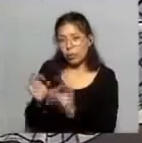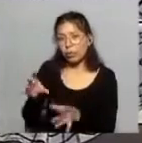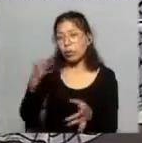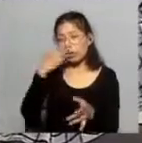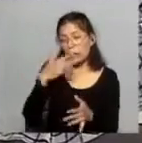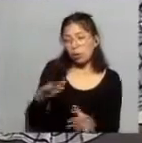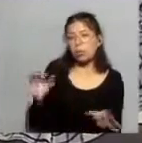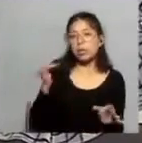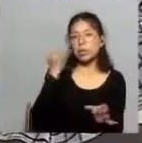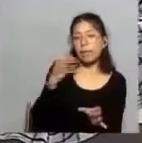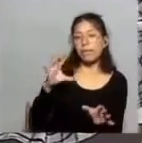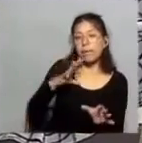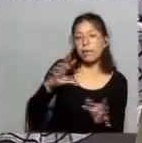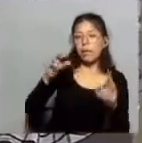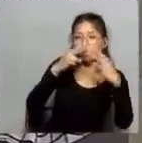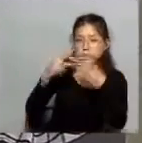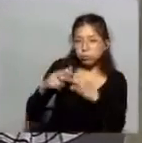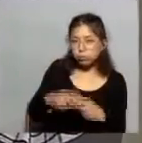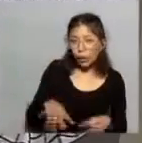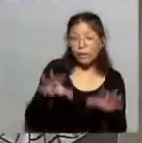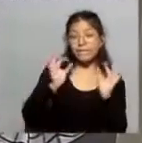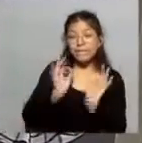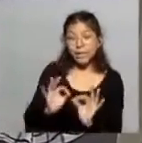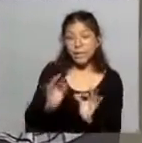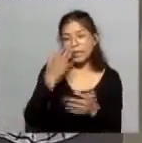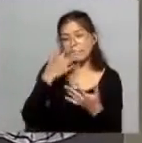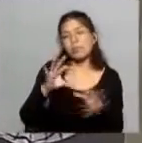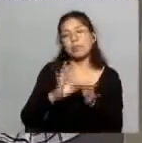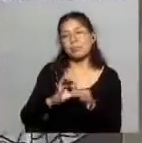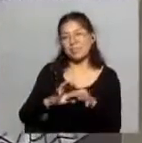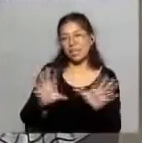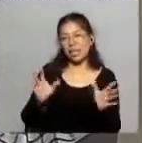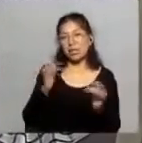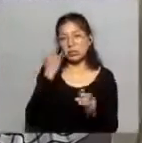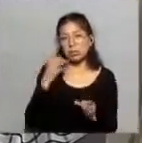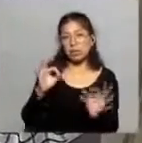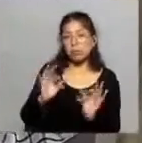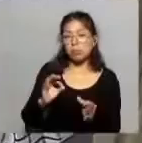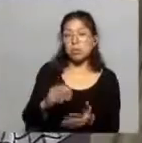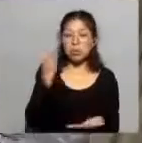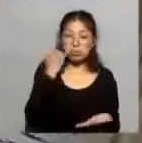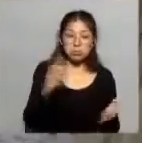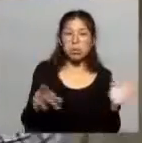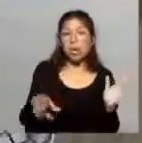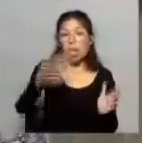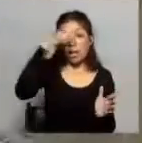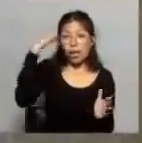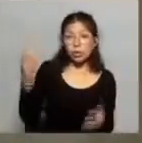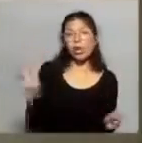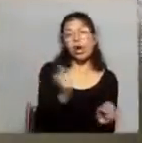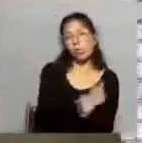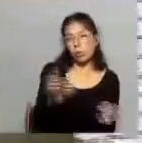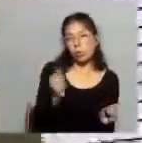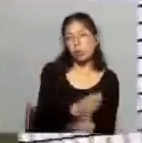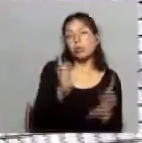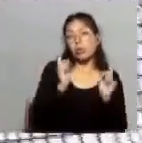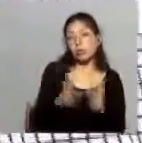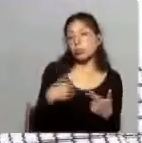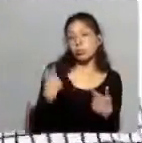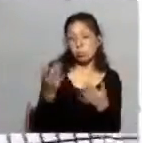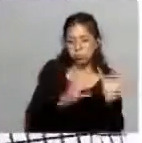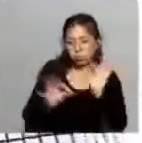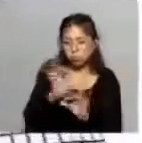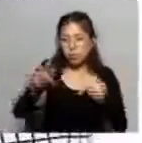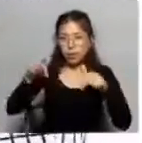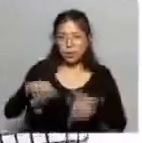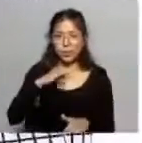poner en funcionamiento esto que que ya está definido y ya está autorizado por nación calculan usted la semana que viene calculamos